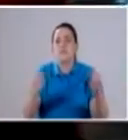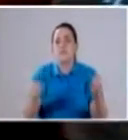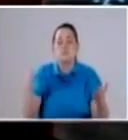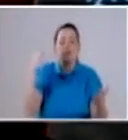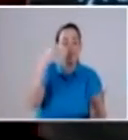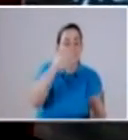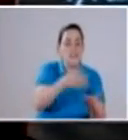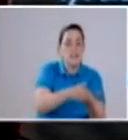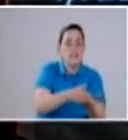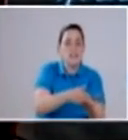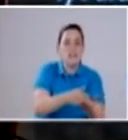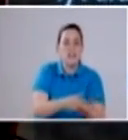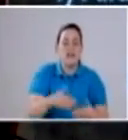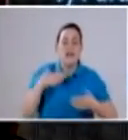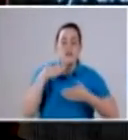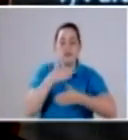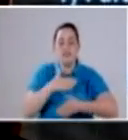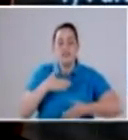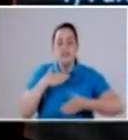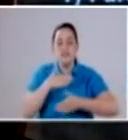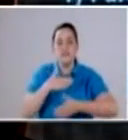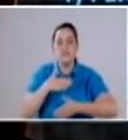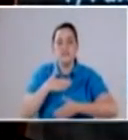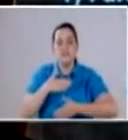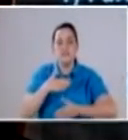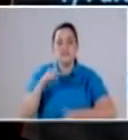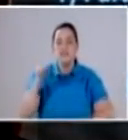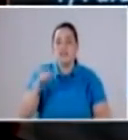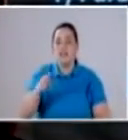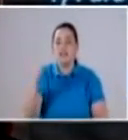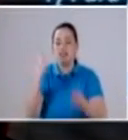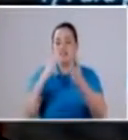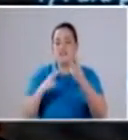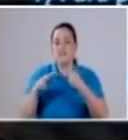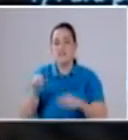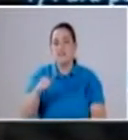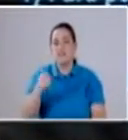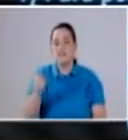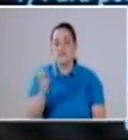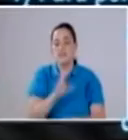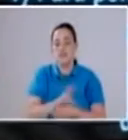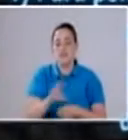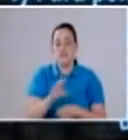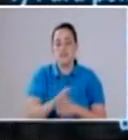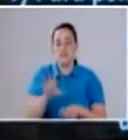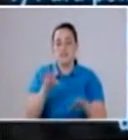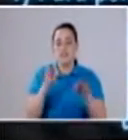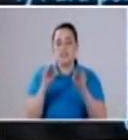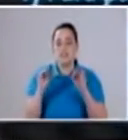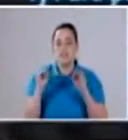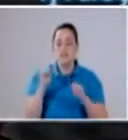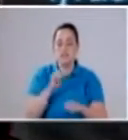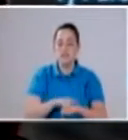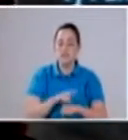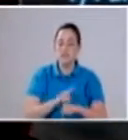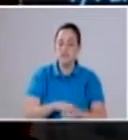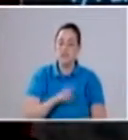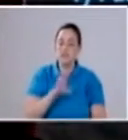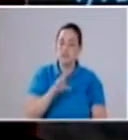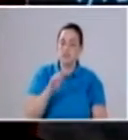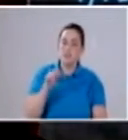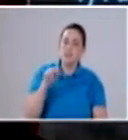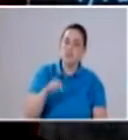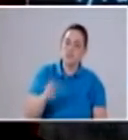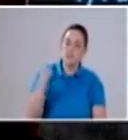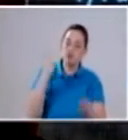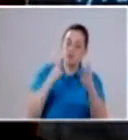llegar a lo agradable? Ahora aquí viene otra cuestión, que en algún momento las hemos platicado, pero que yo se las voy a